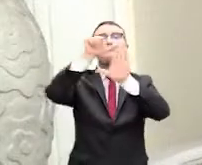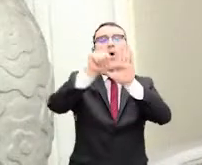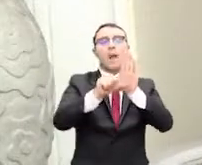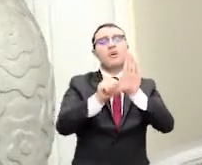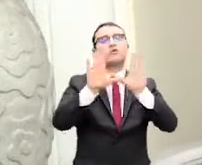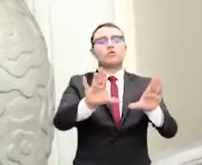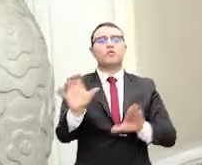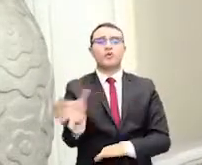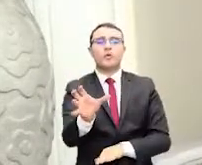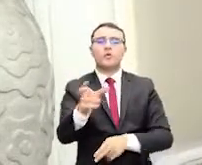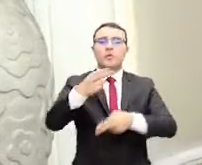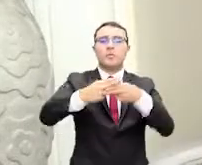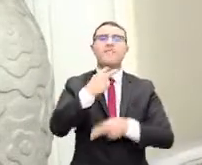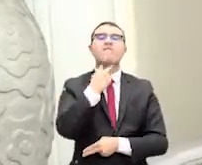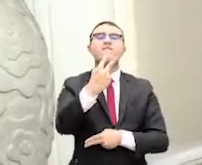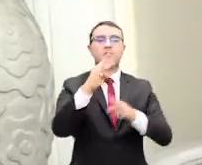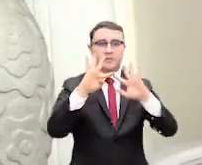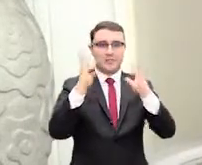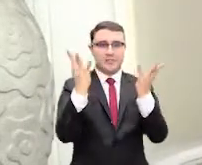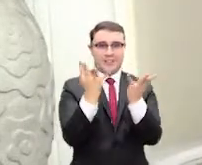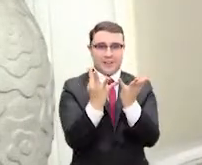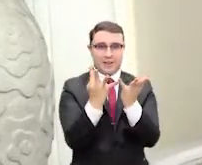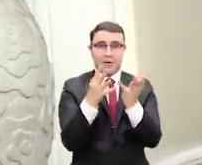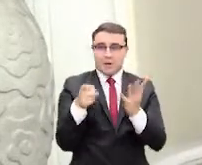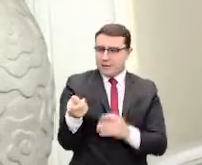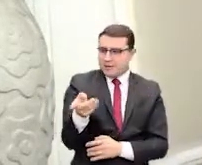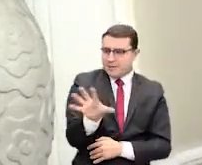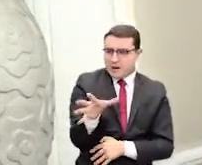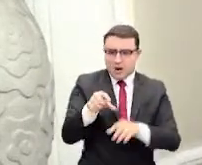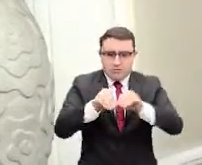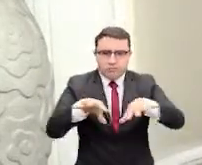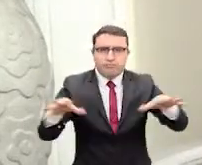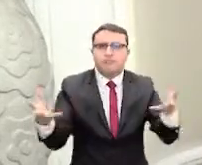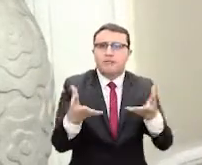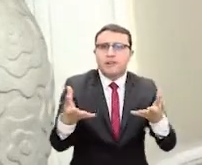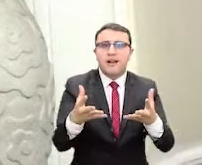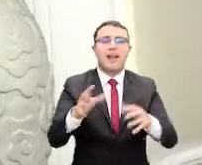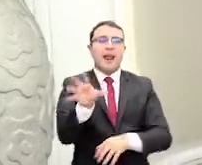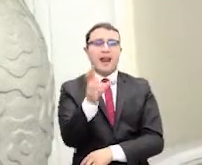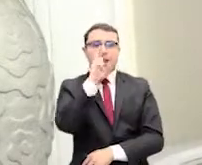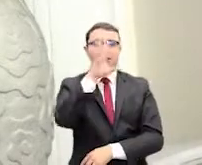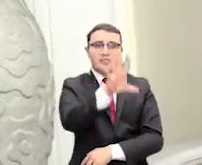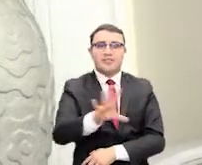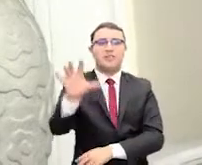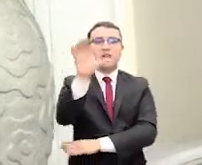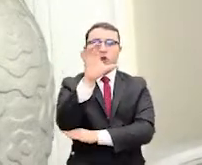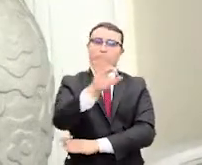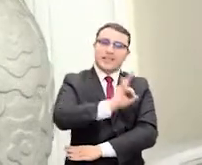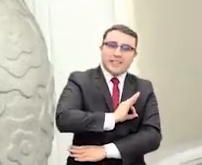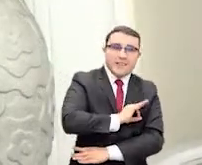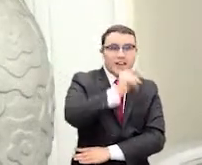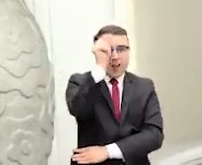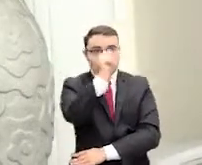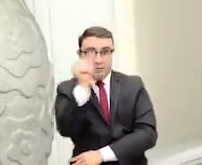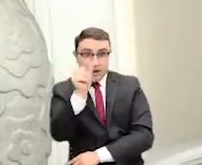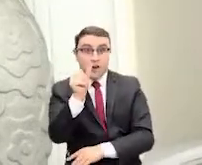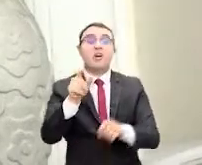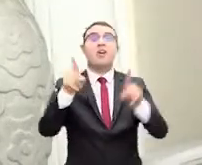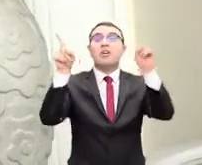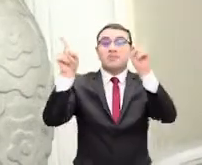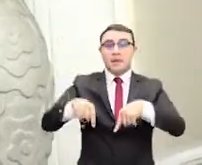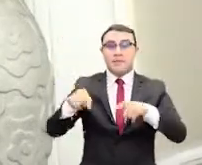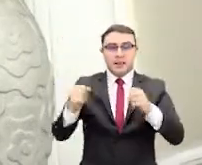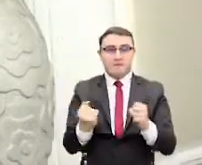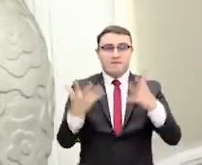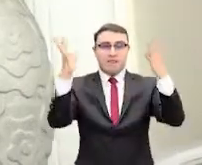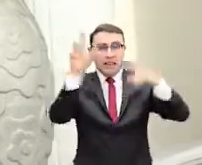programa radial las voces del senado que se emite por la radio nacional de colombia los fines de semana y en el que igualmente se emiten los